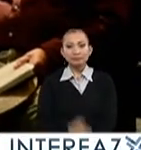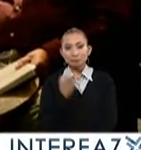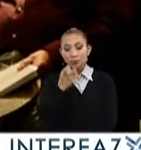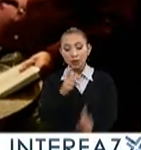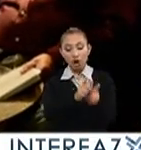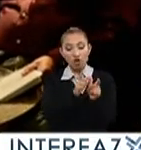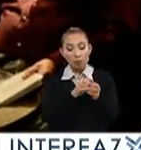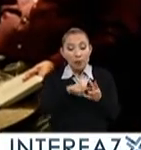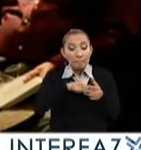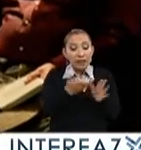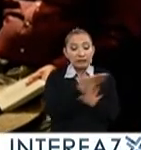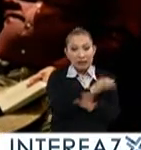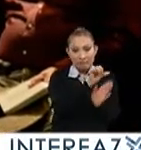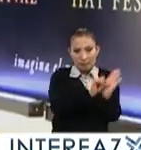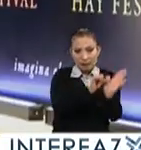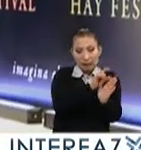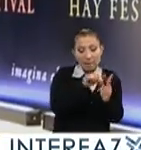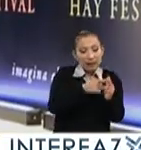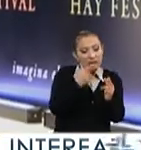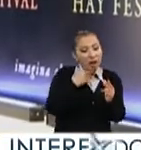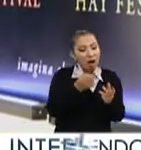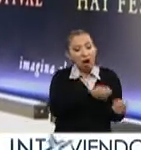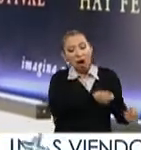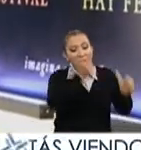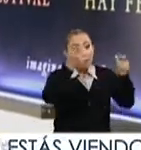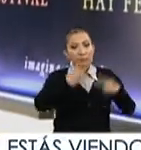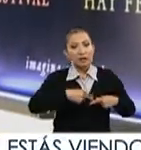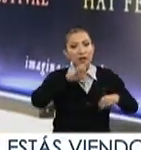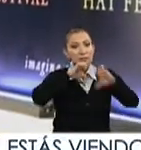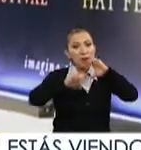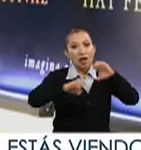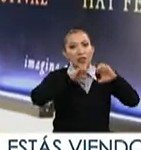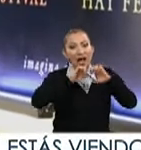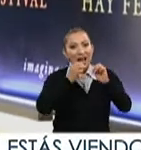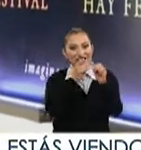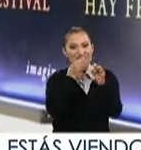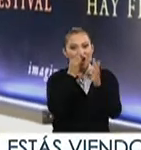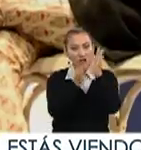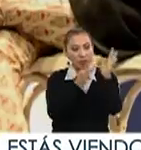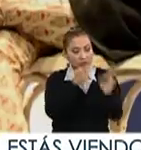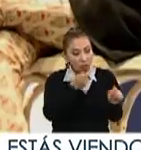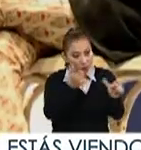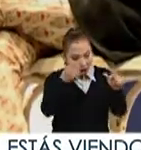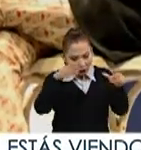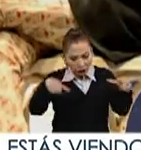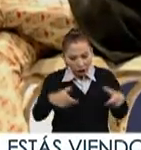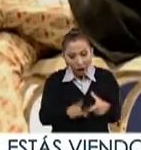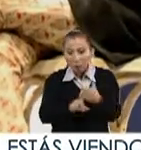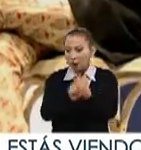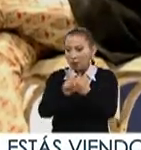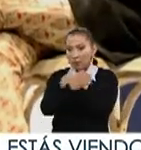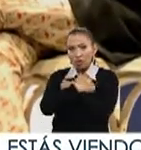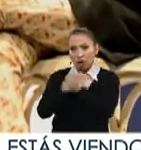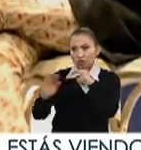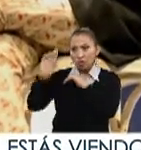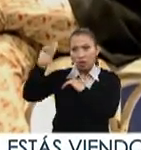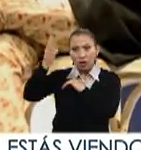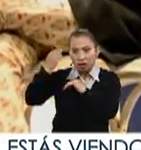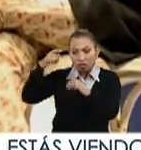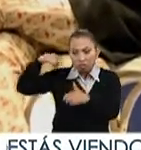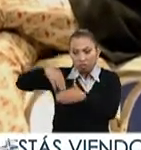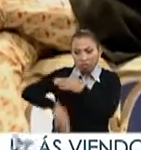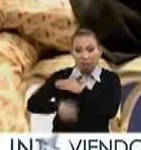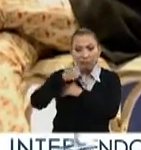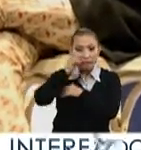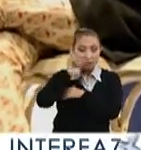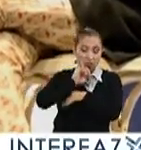es un grupo que surgió hace unos meses a partir de un despido masivo de periodistas de la agencia de noticias y por problemas en la educación superior, ya que de